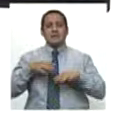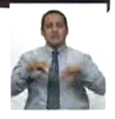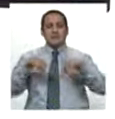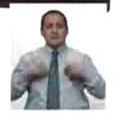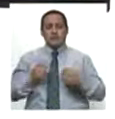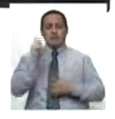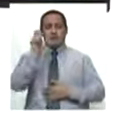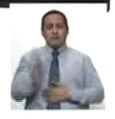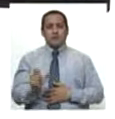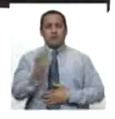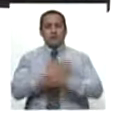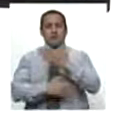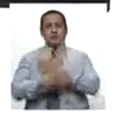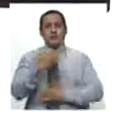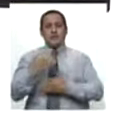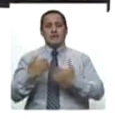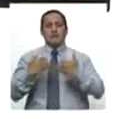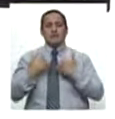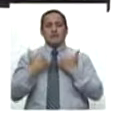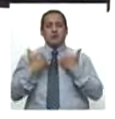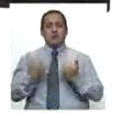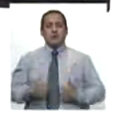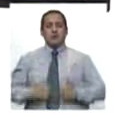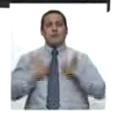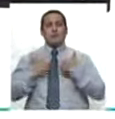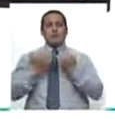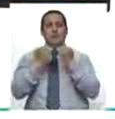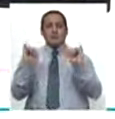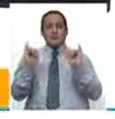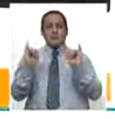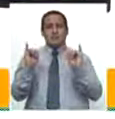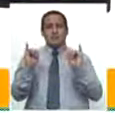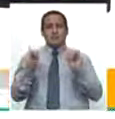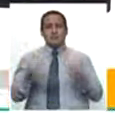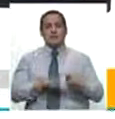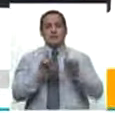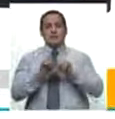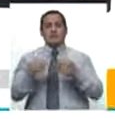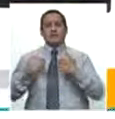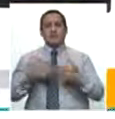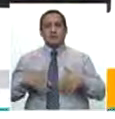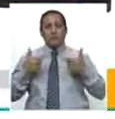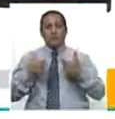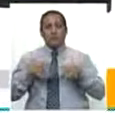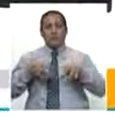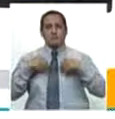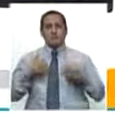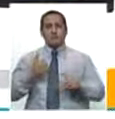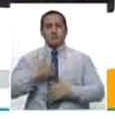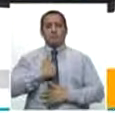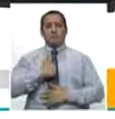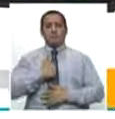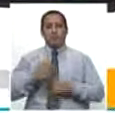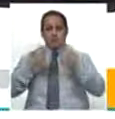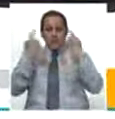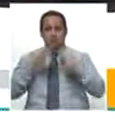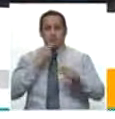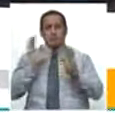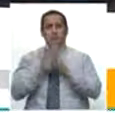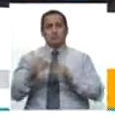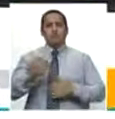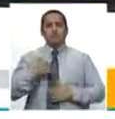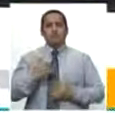es permitir que las personas con discapacidad tengamos una vida independiente, autonomía, que podamos tomar nuestras propias decisiones. Si,